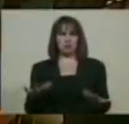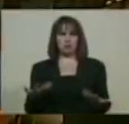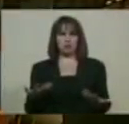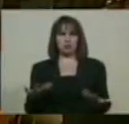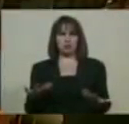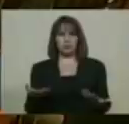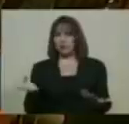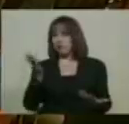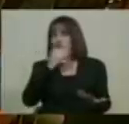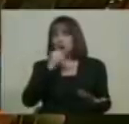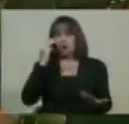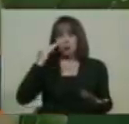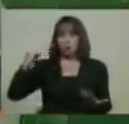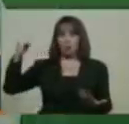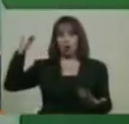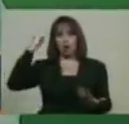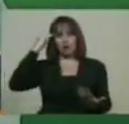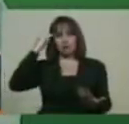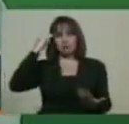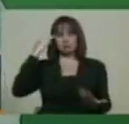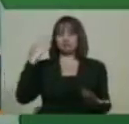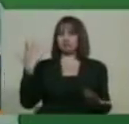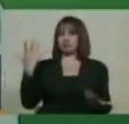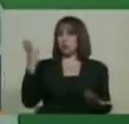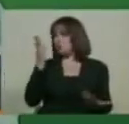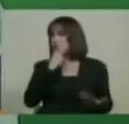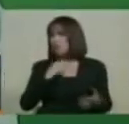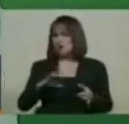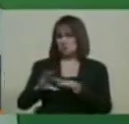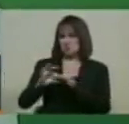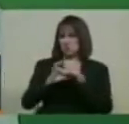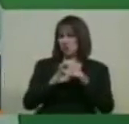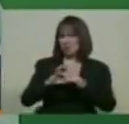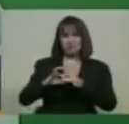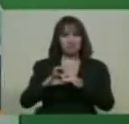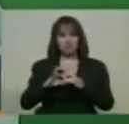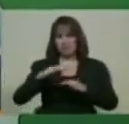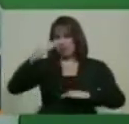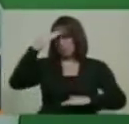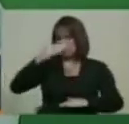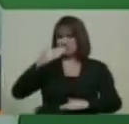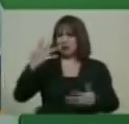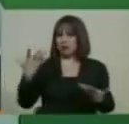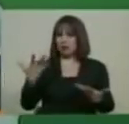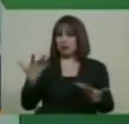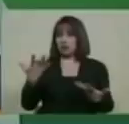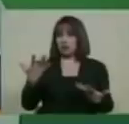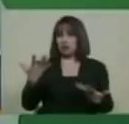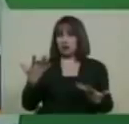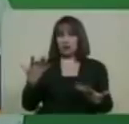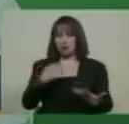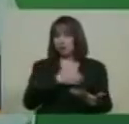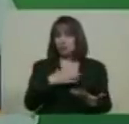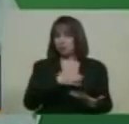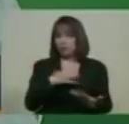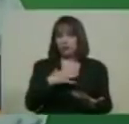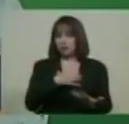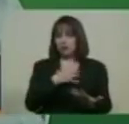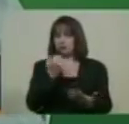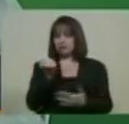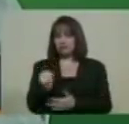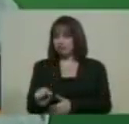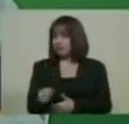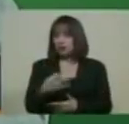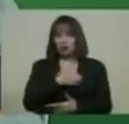sin la moral y el espíritu, sin la unión y la fuerza de la Fuerza Armada Nacional Bolivariana. No se podrá